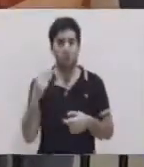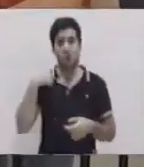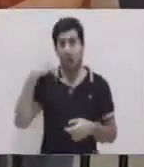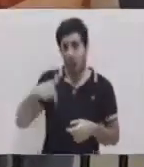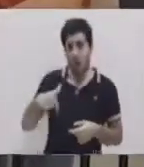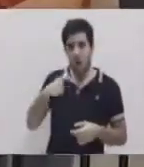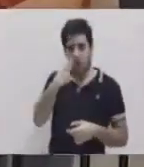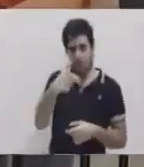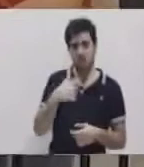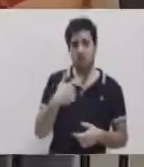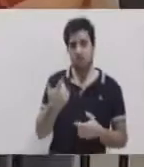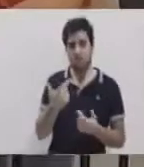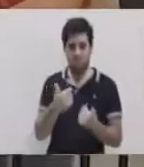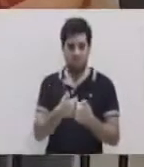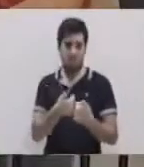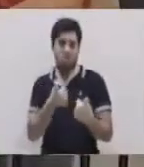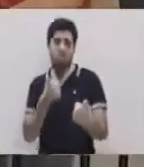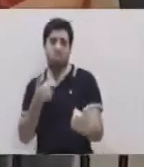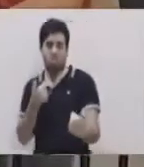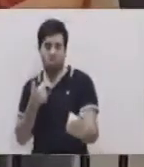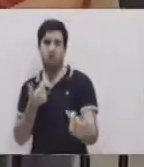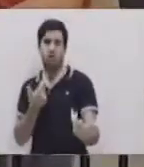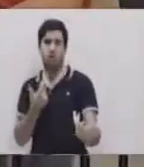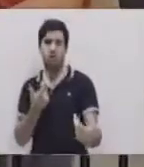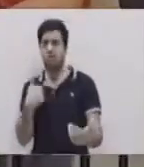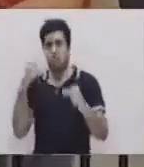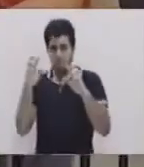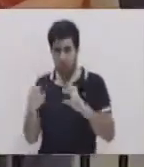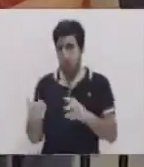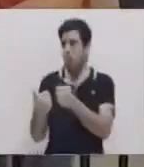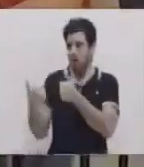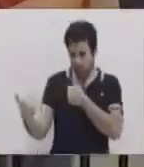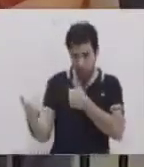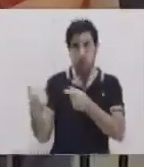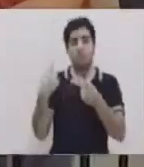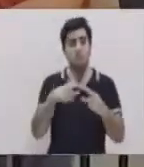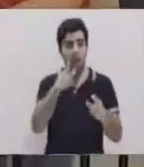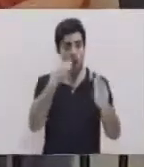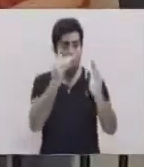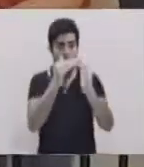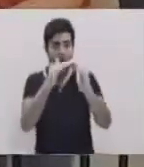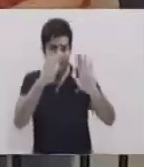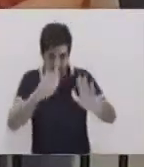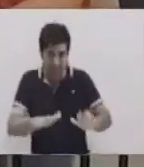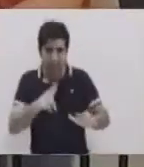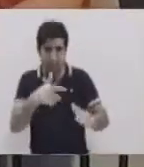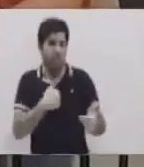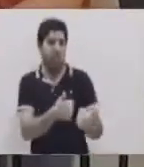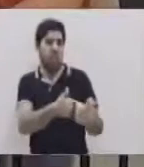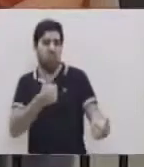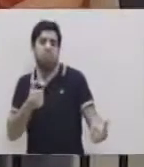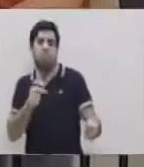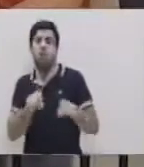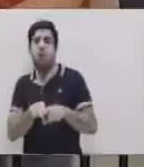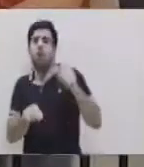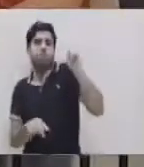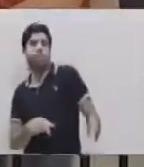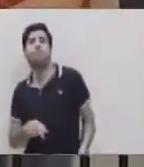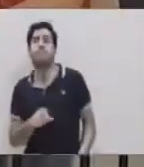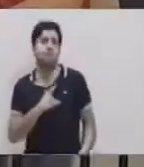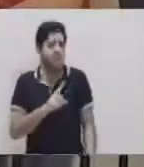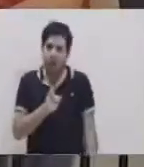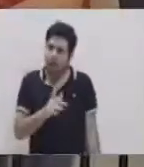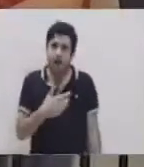eso no quiere decir también en nuestra casa. El entorno familiar es lo que provoca que nuestros hijos puedan tener ese